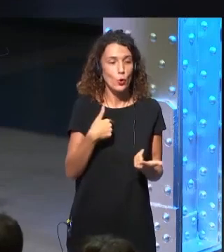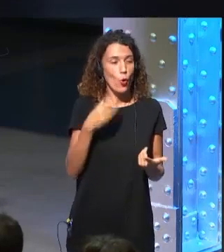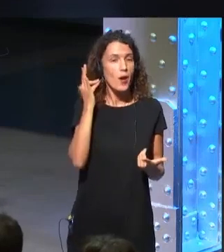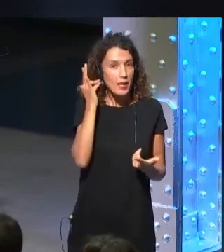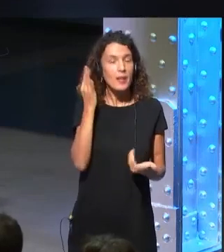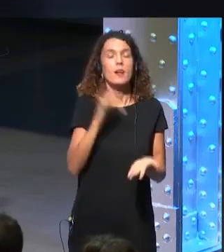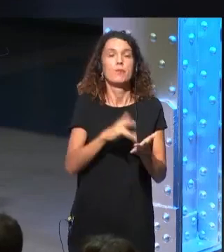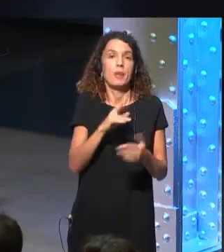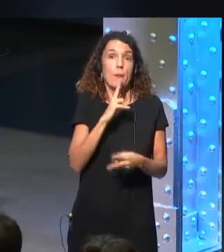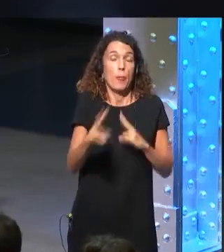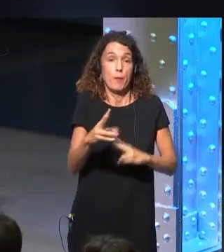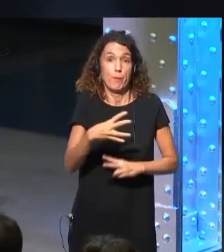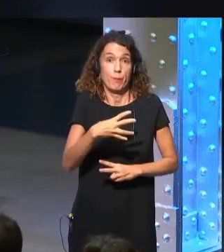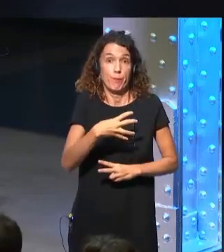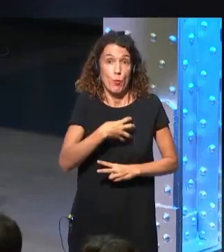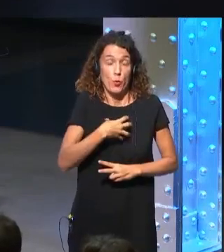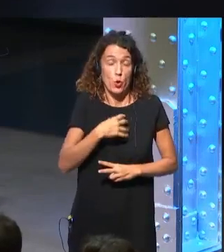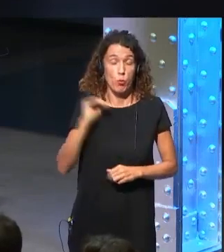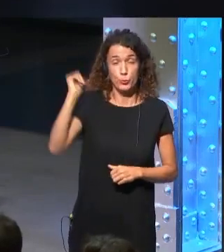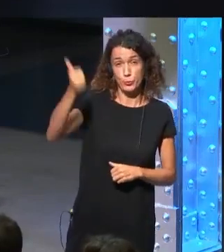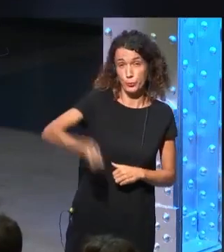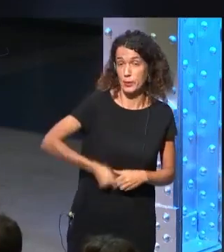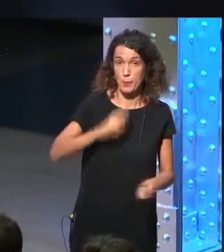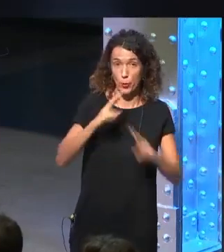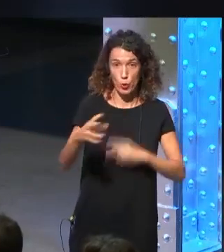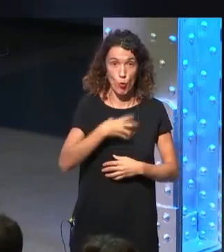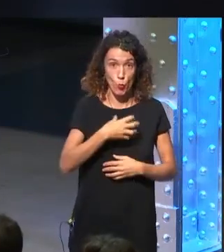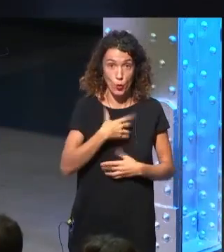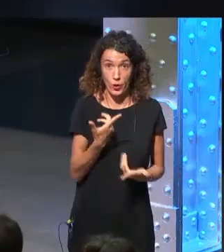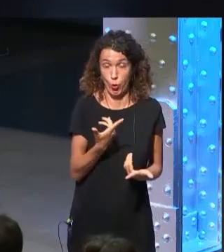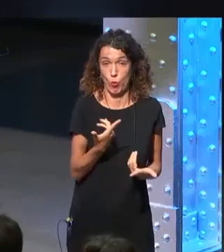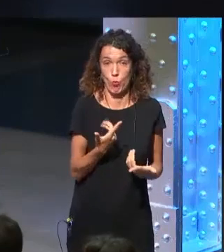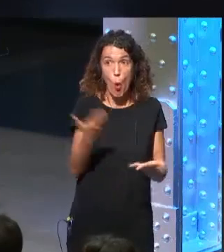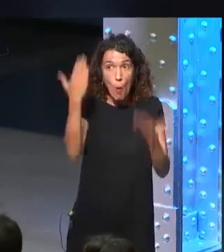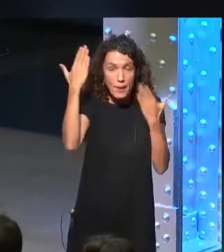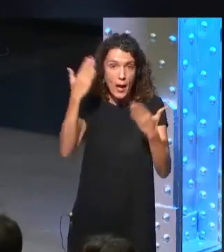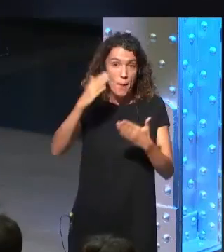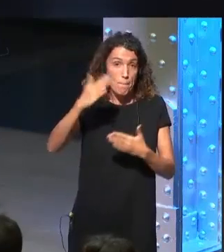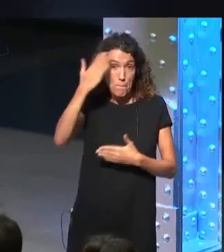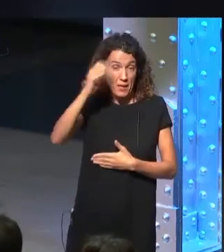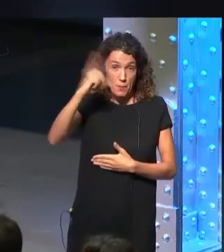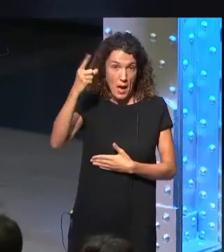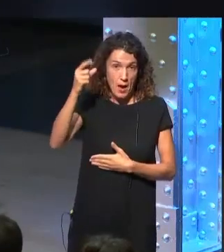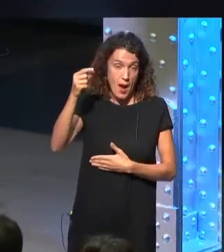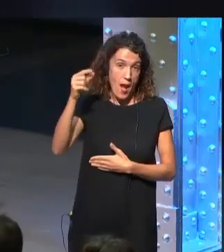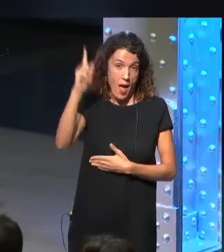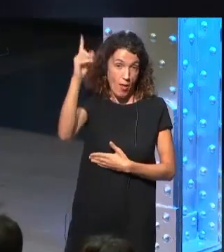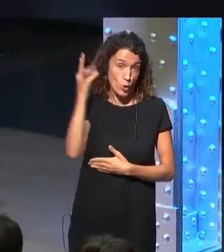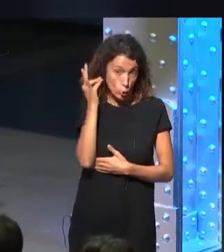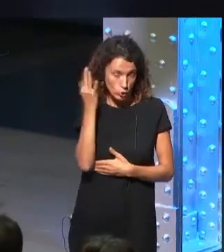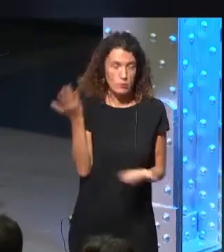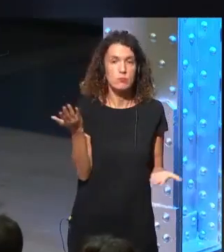podido responder a esto en todos mis años de carrera. Pero digamos que hay